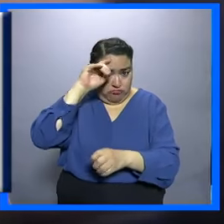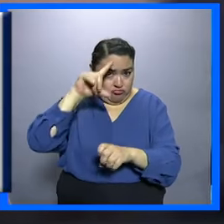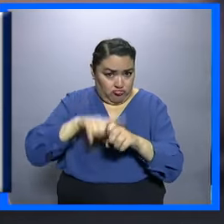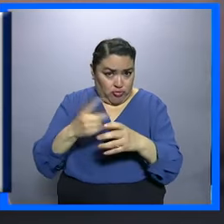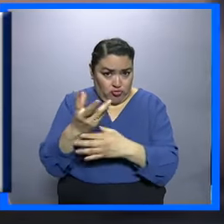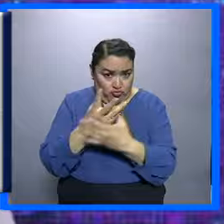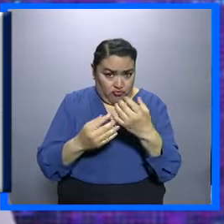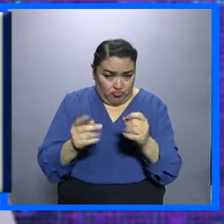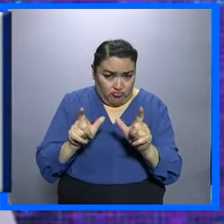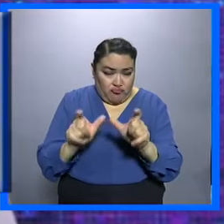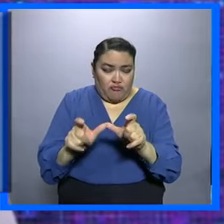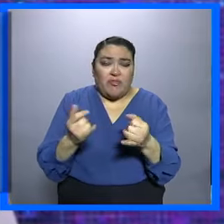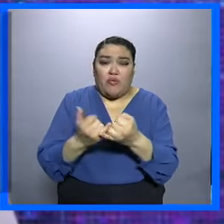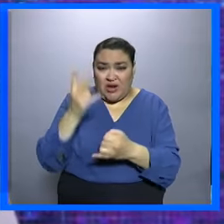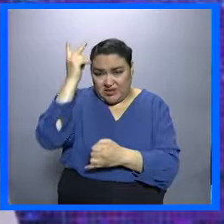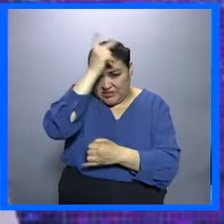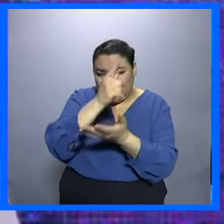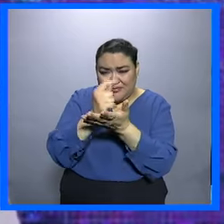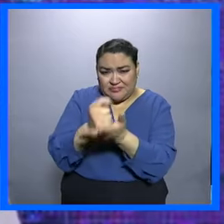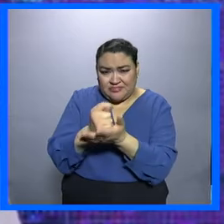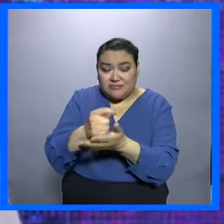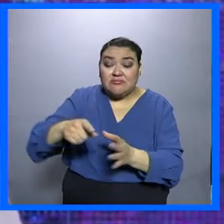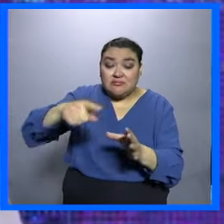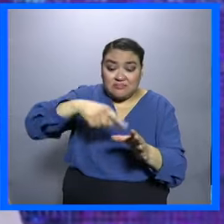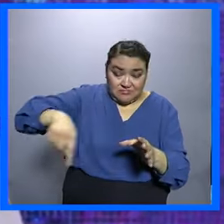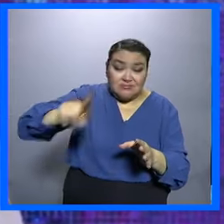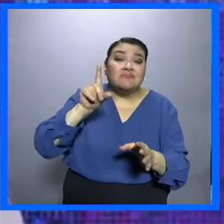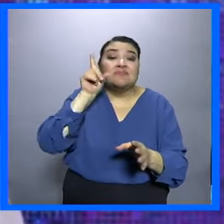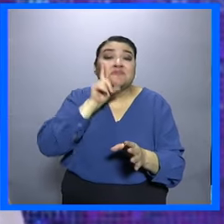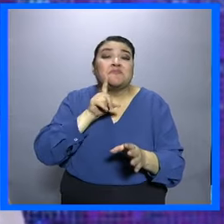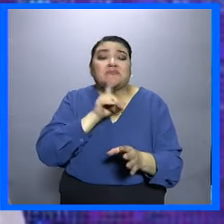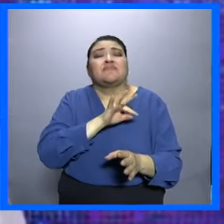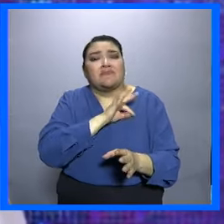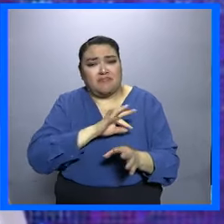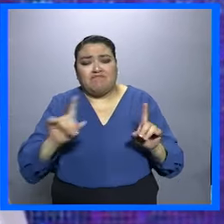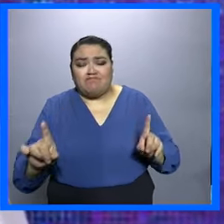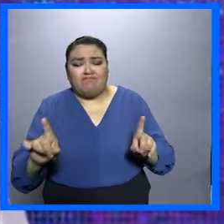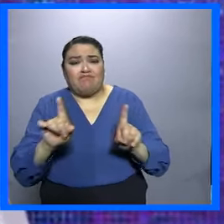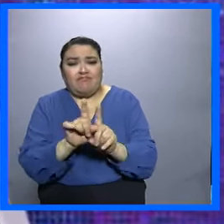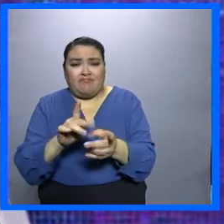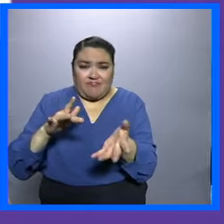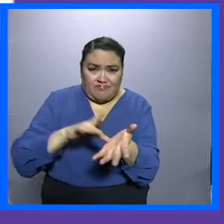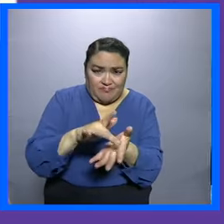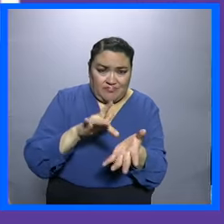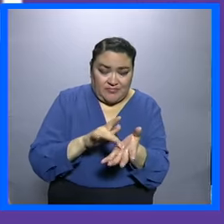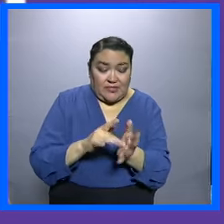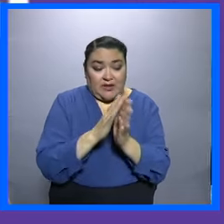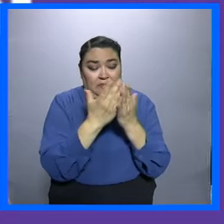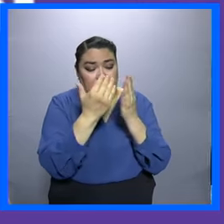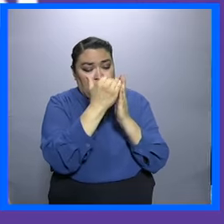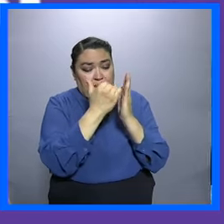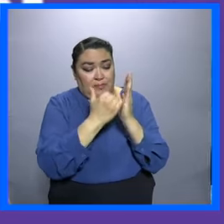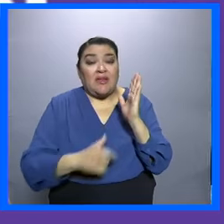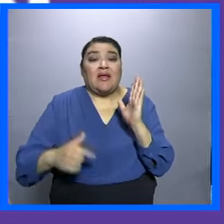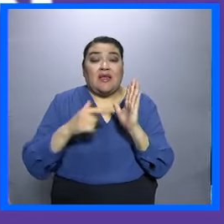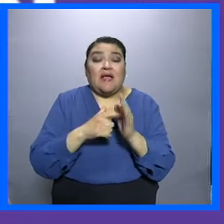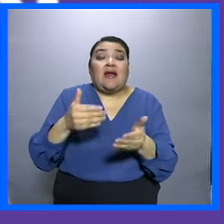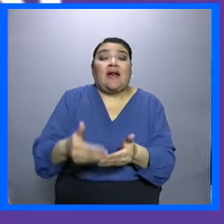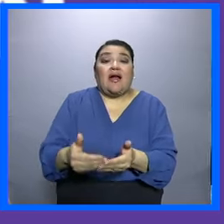y contención psicológica para que sean ellas mismas quienes acompañen a las víctimas. El protocolo parte de un modelo